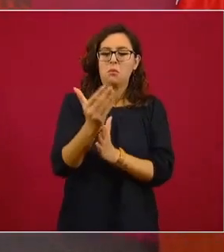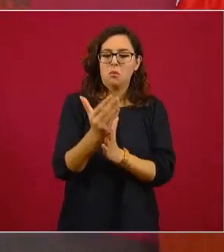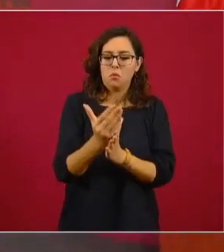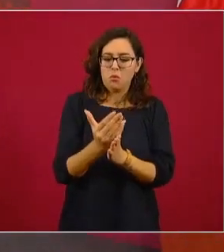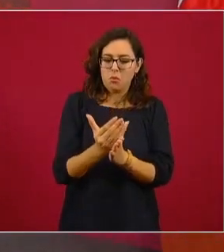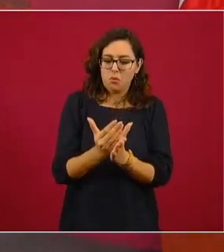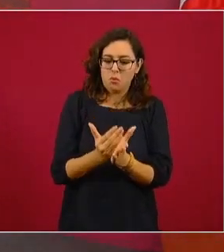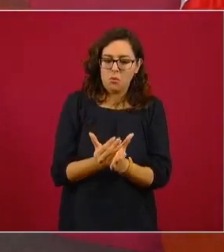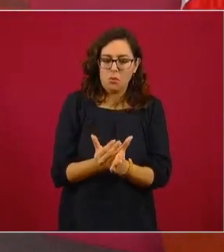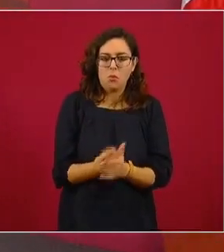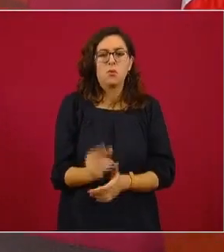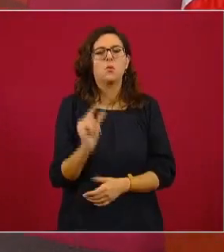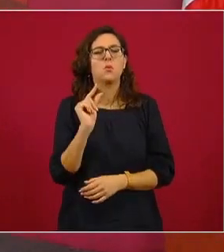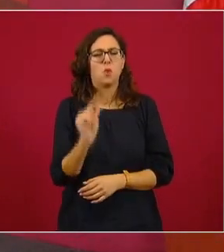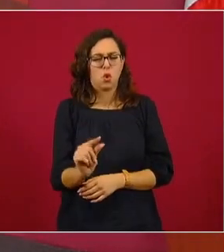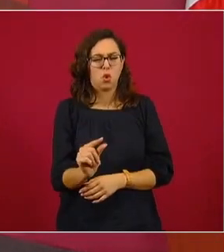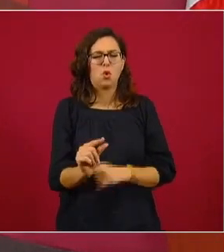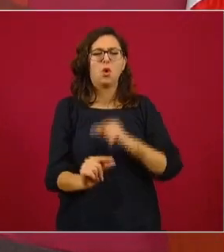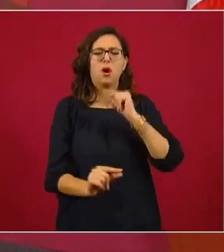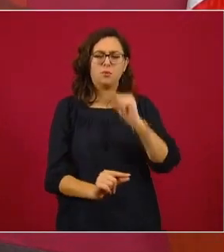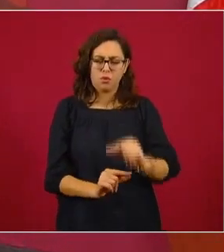ya va a la baja